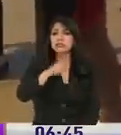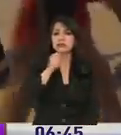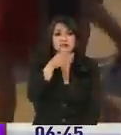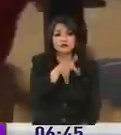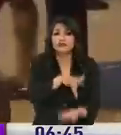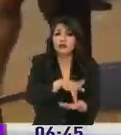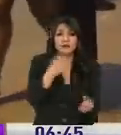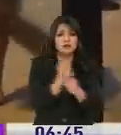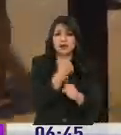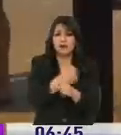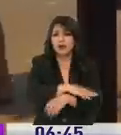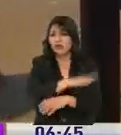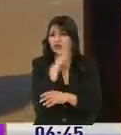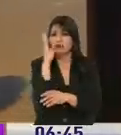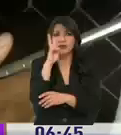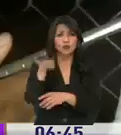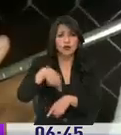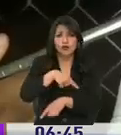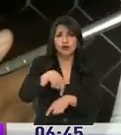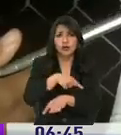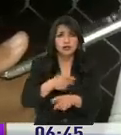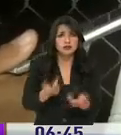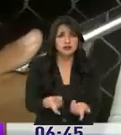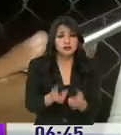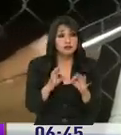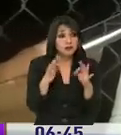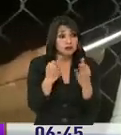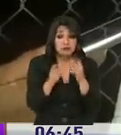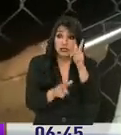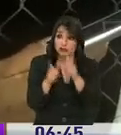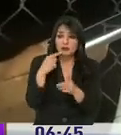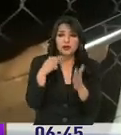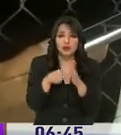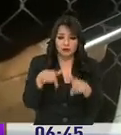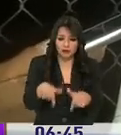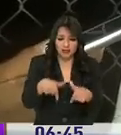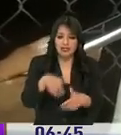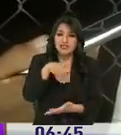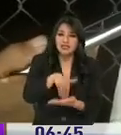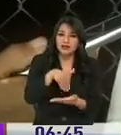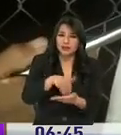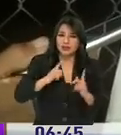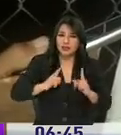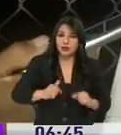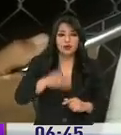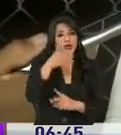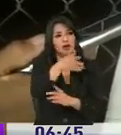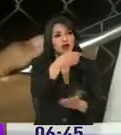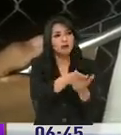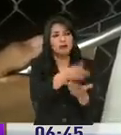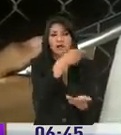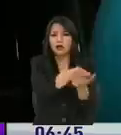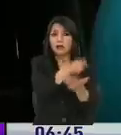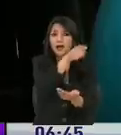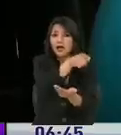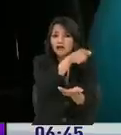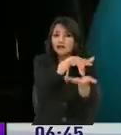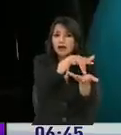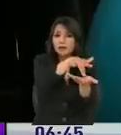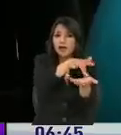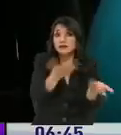farmacia trabajaba 24 horas al día. Familiares de pacientes que salían aquí del subcentro compraban, hacían su compra ahí. Que son